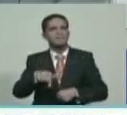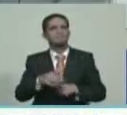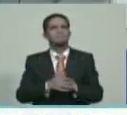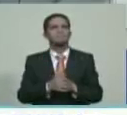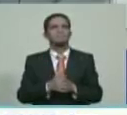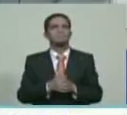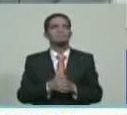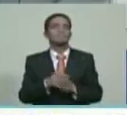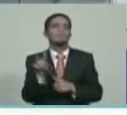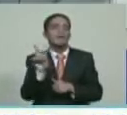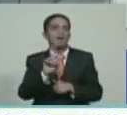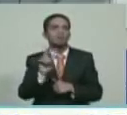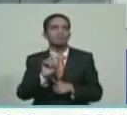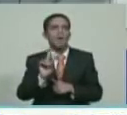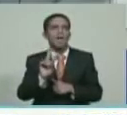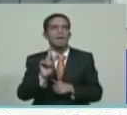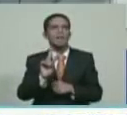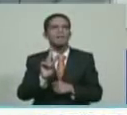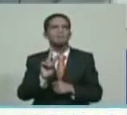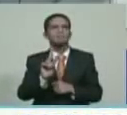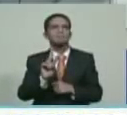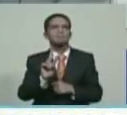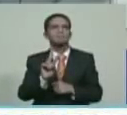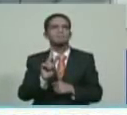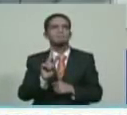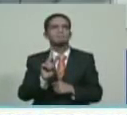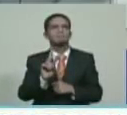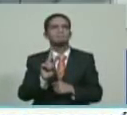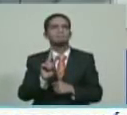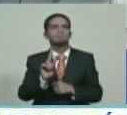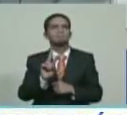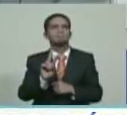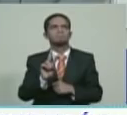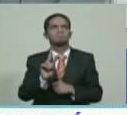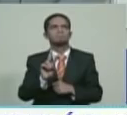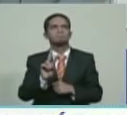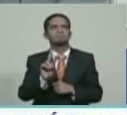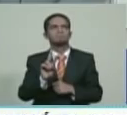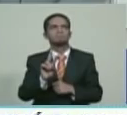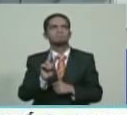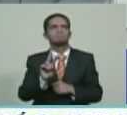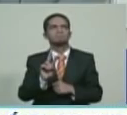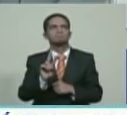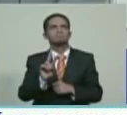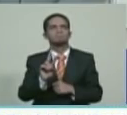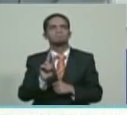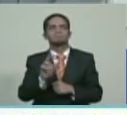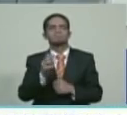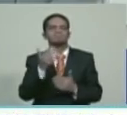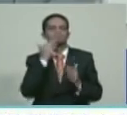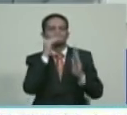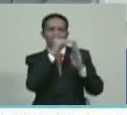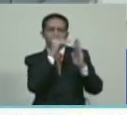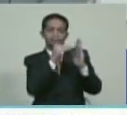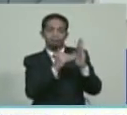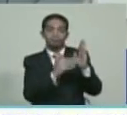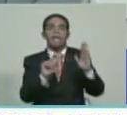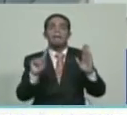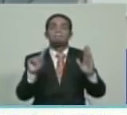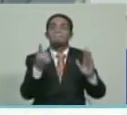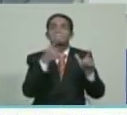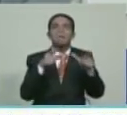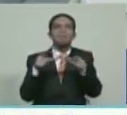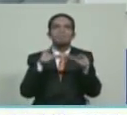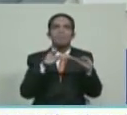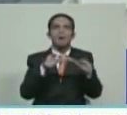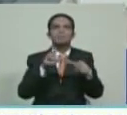coloca en un sitial de 1er en primer lugar dado que